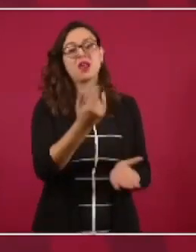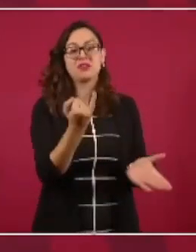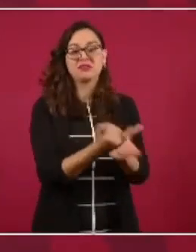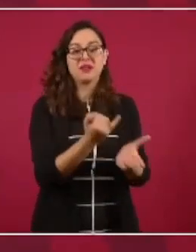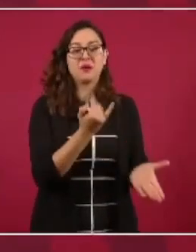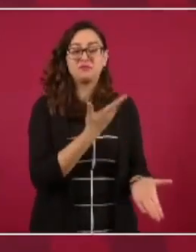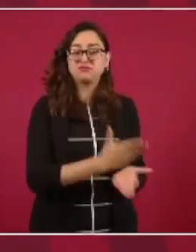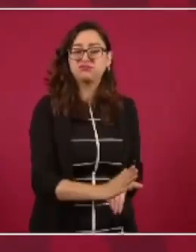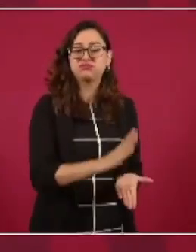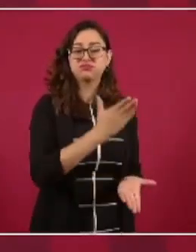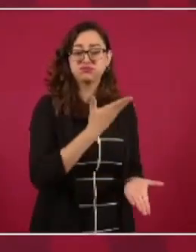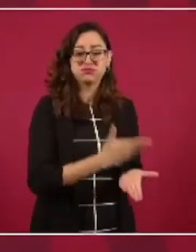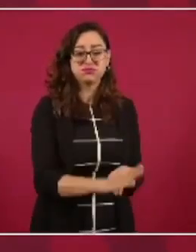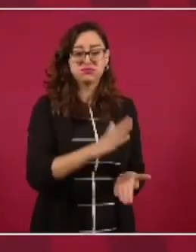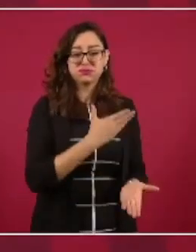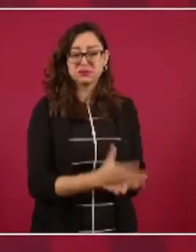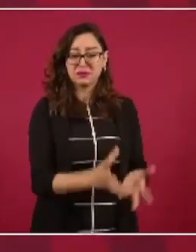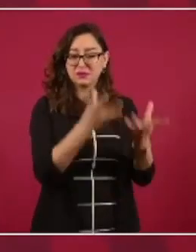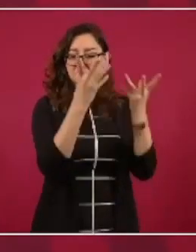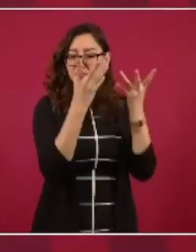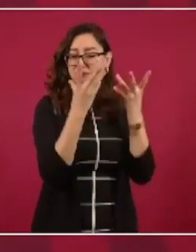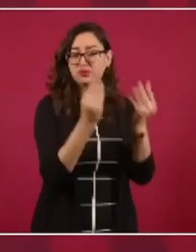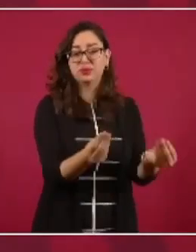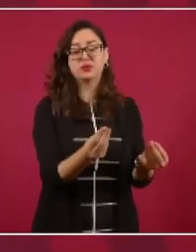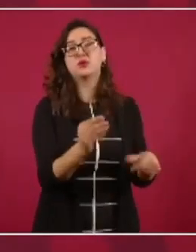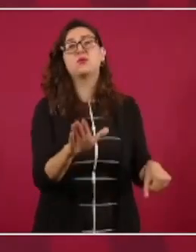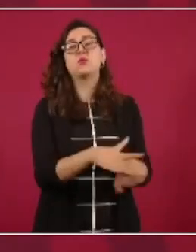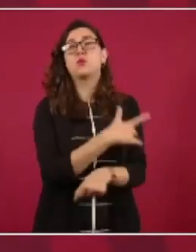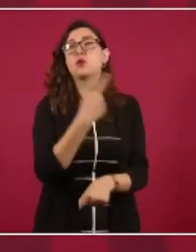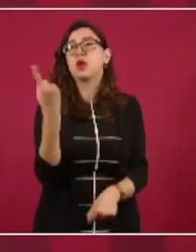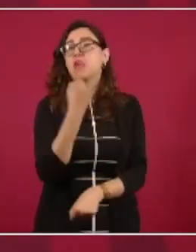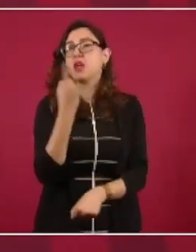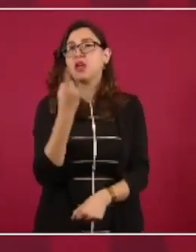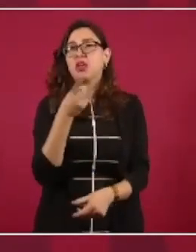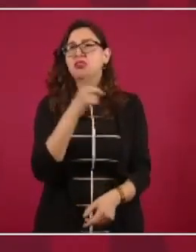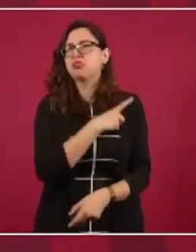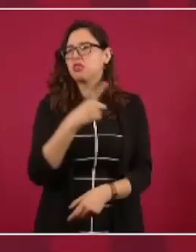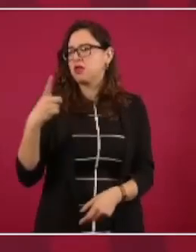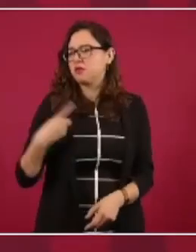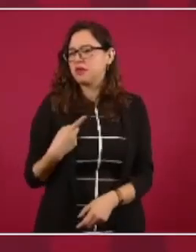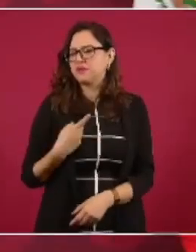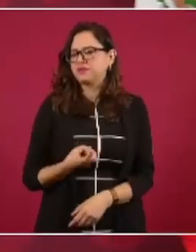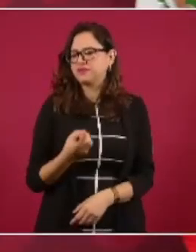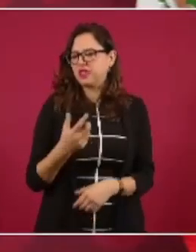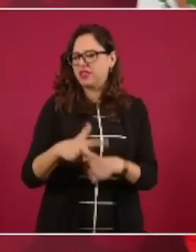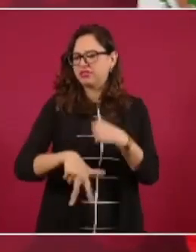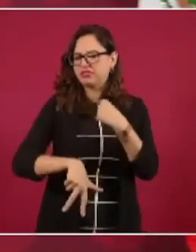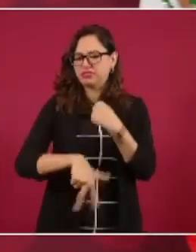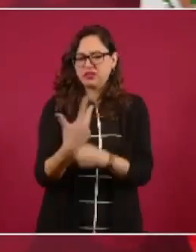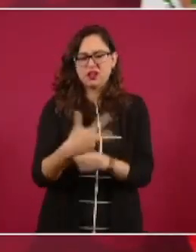porque ya es una deuda de alrededor de 13